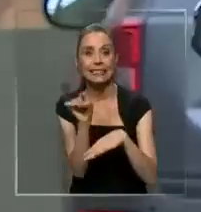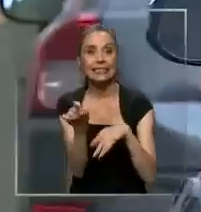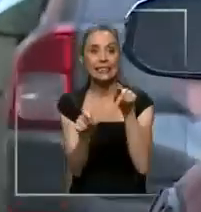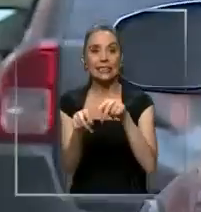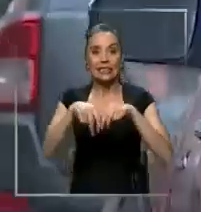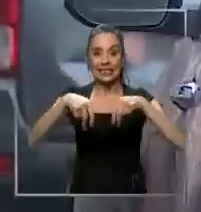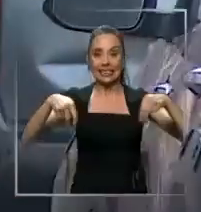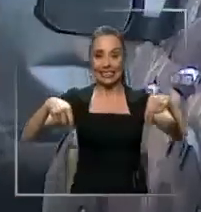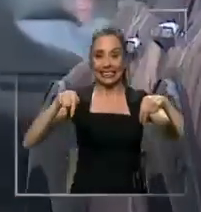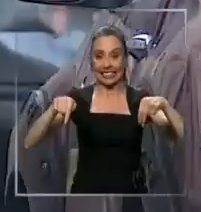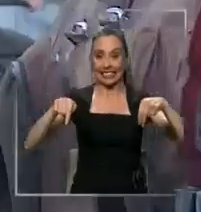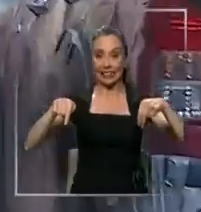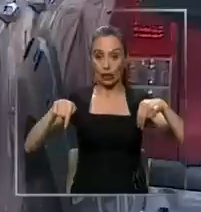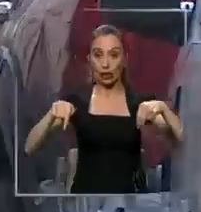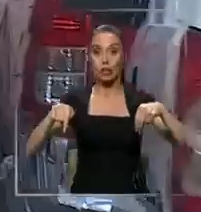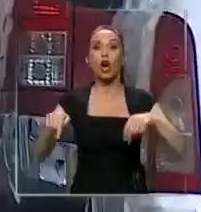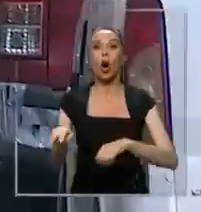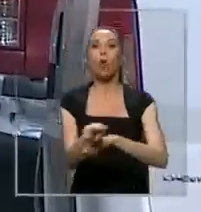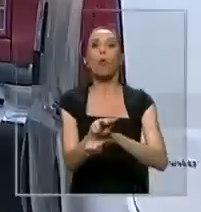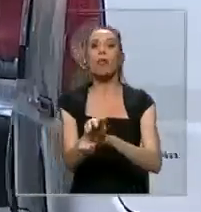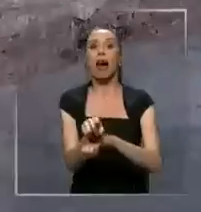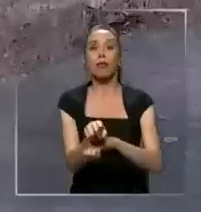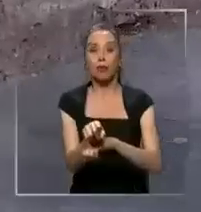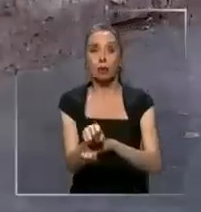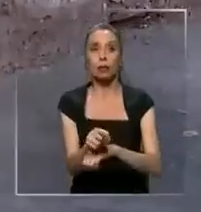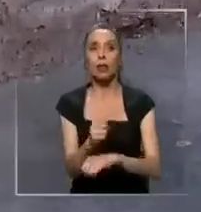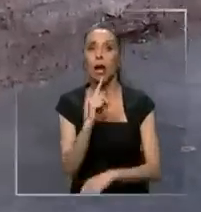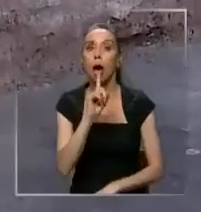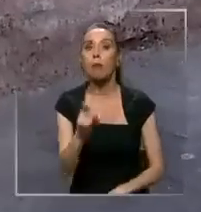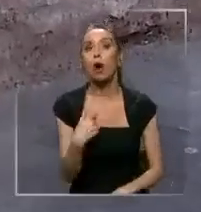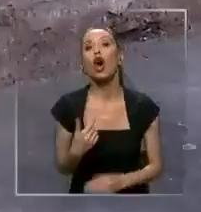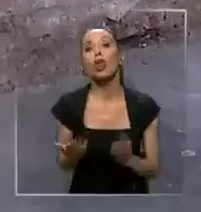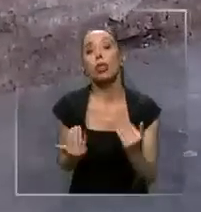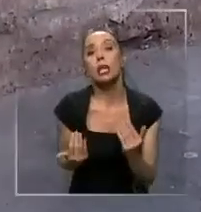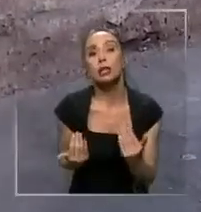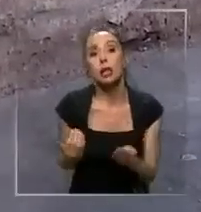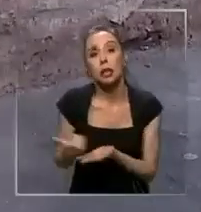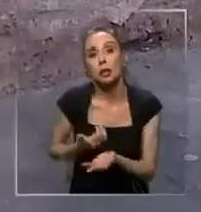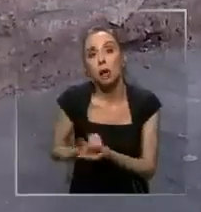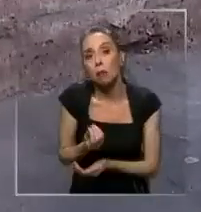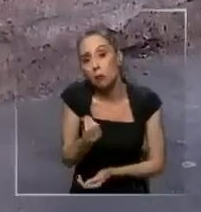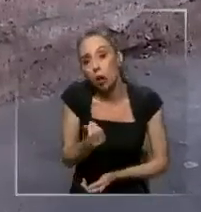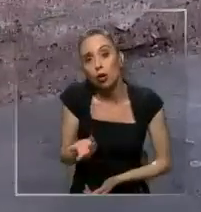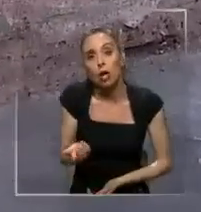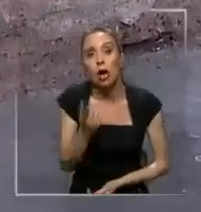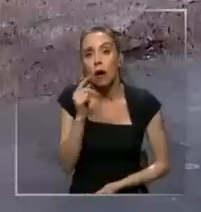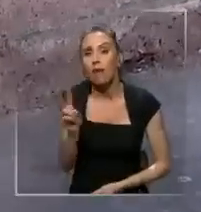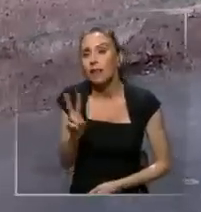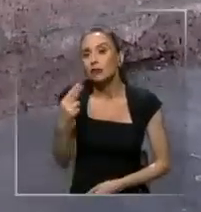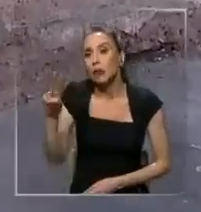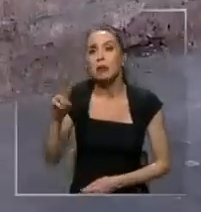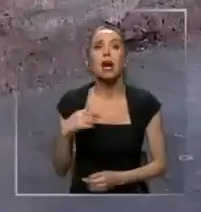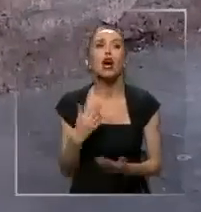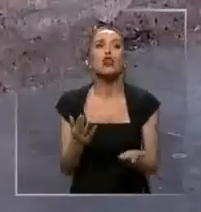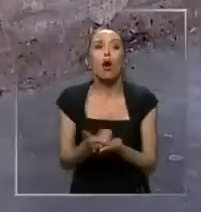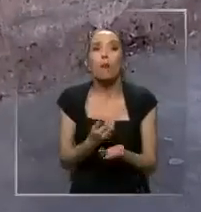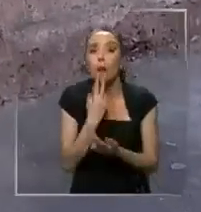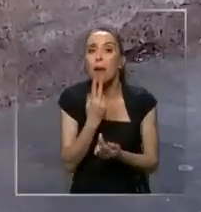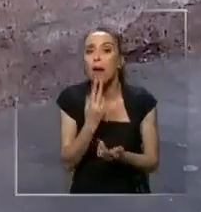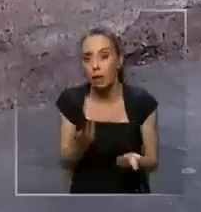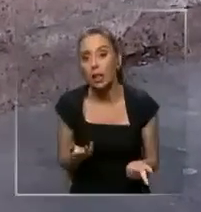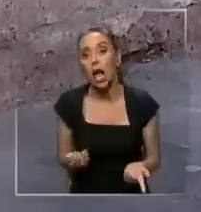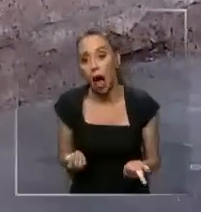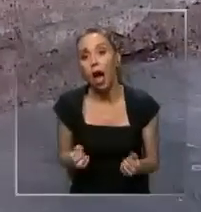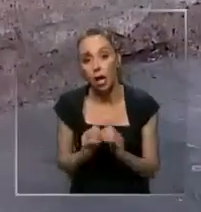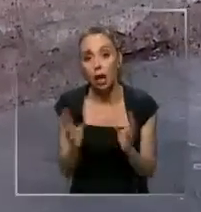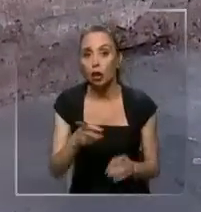estos individuos a quienes encontramos. Y necesitamos conseguirnos la moneda porque ¿cómo sobrevivimos?